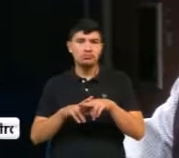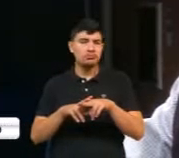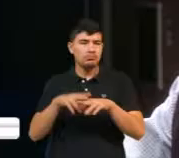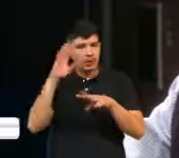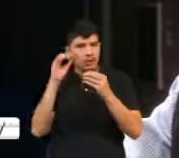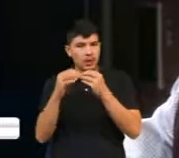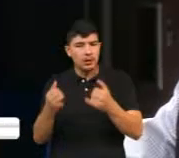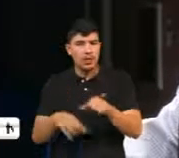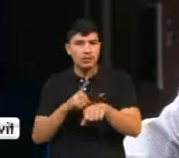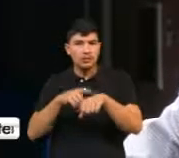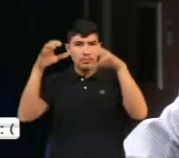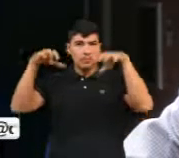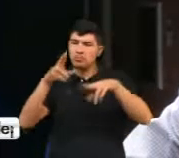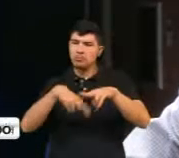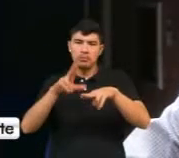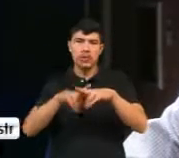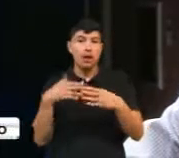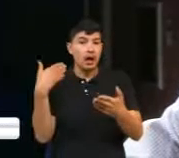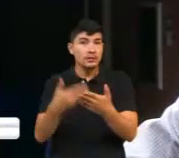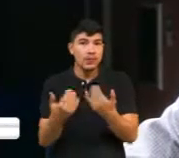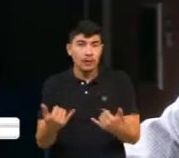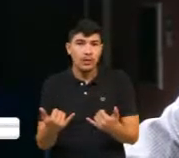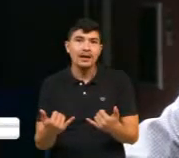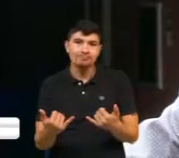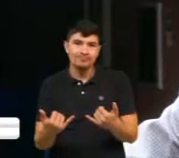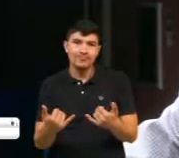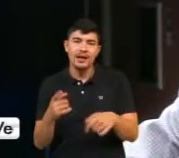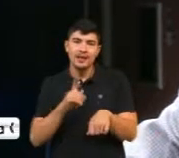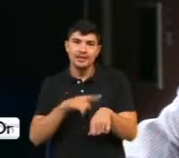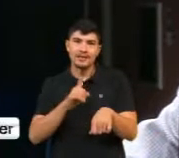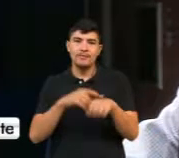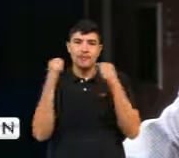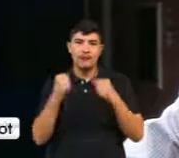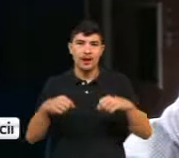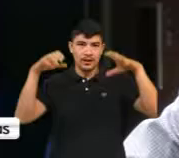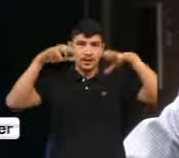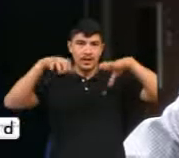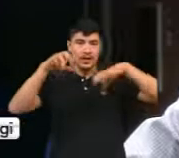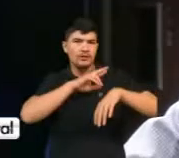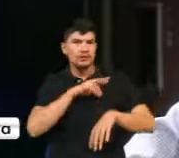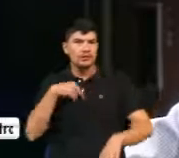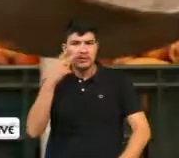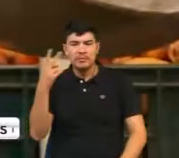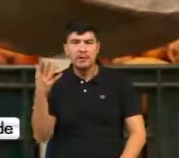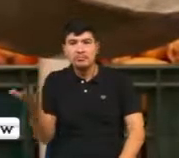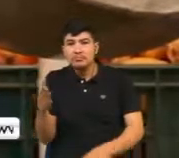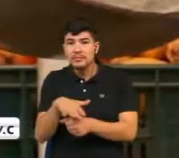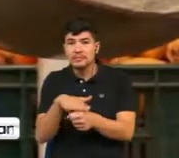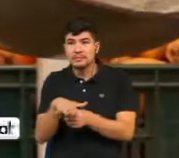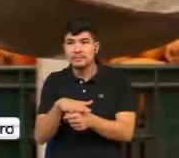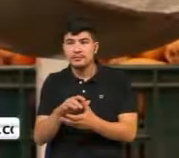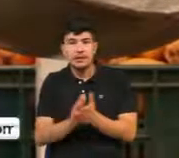del abastecimiento de productos hasta ahora empieza la temporada fuerte de lluvias y veremos qué es lo que puede suceder de